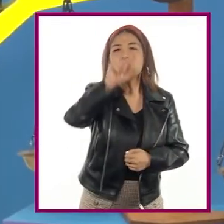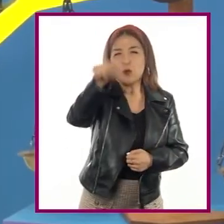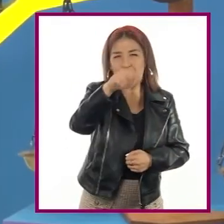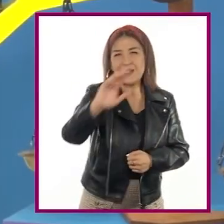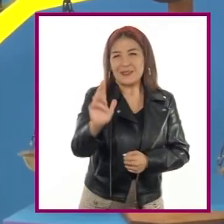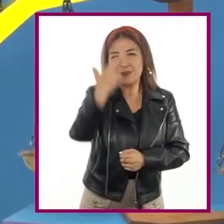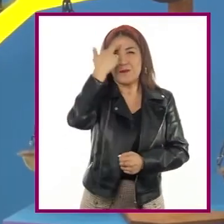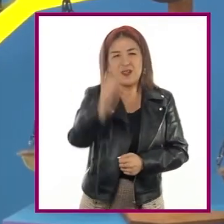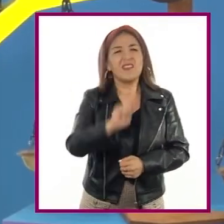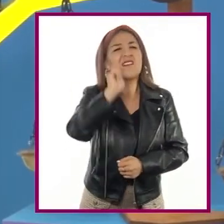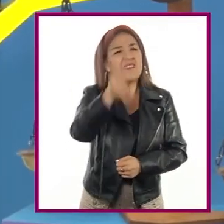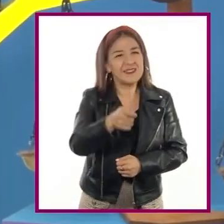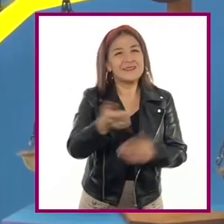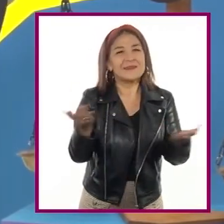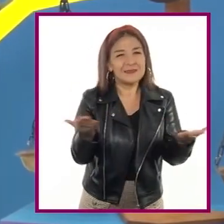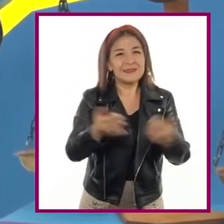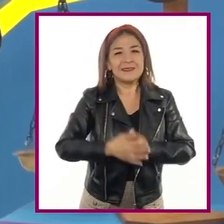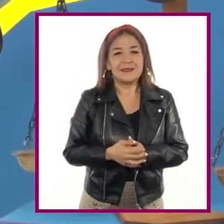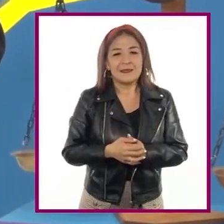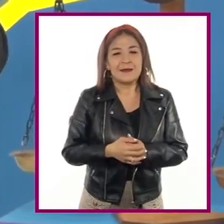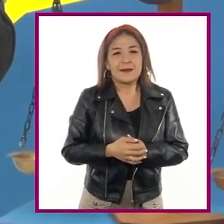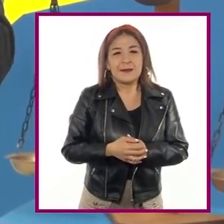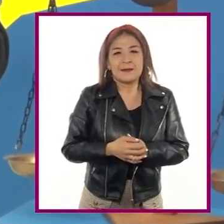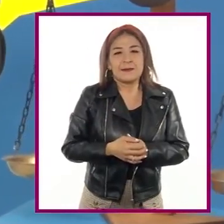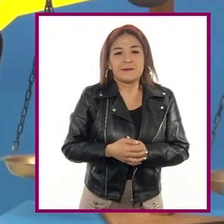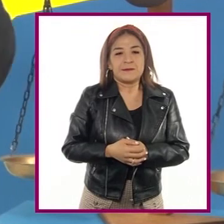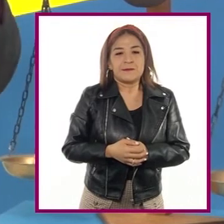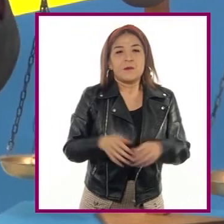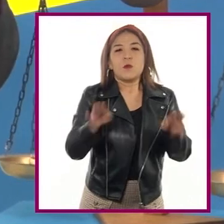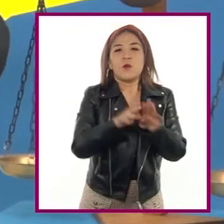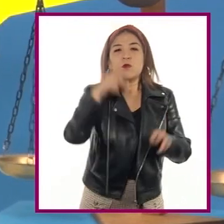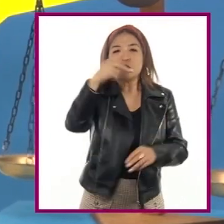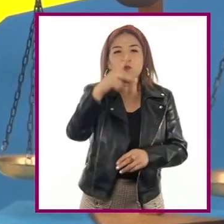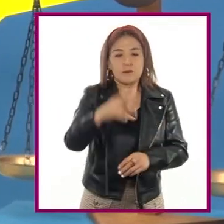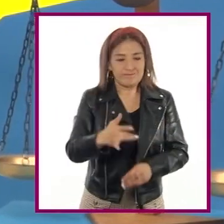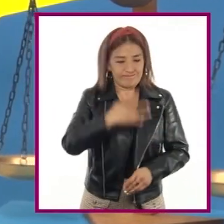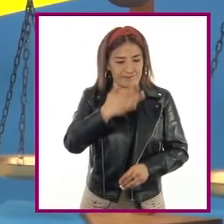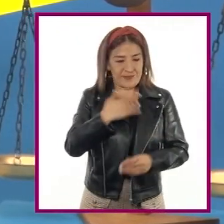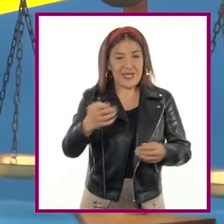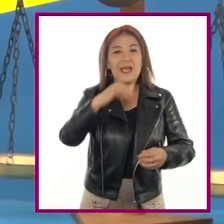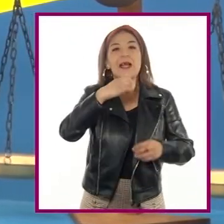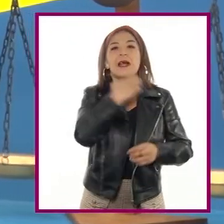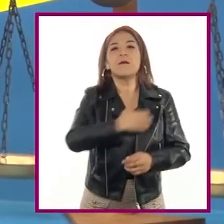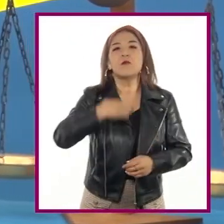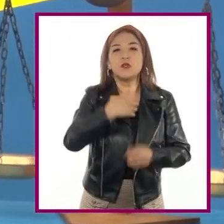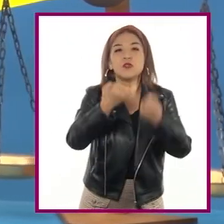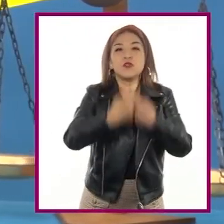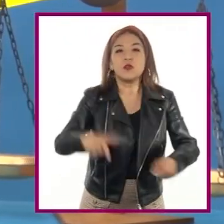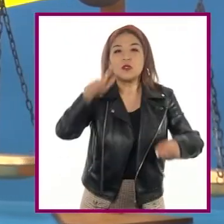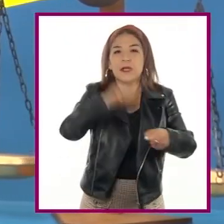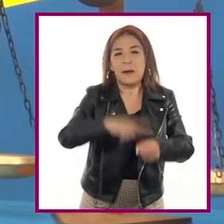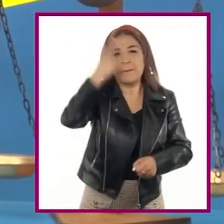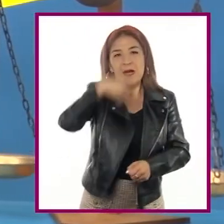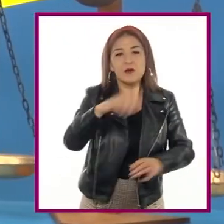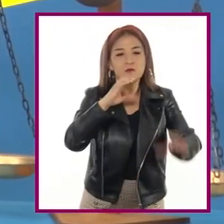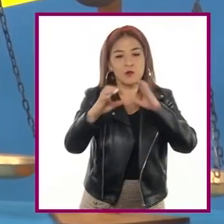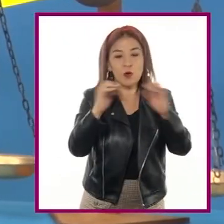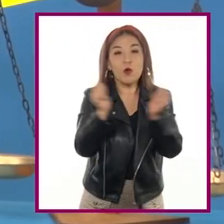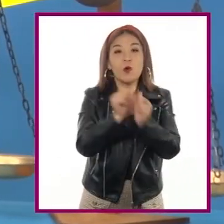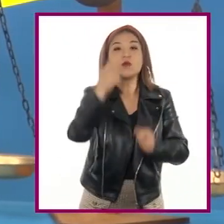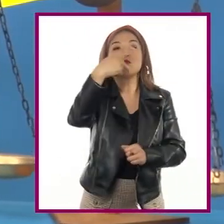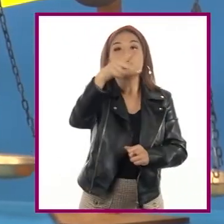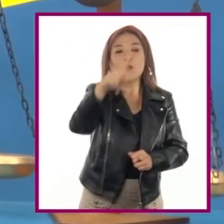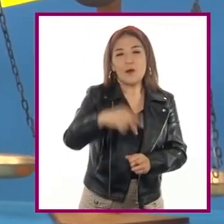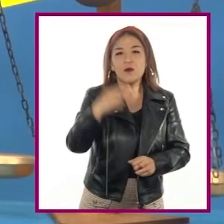¿Recuerdan de qué se trata? La asertividad es una habilidad socioemocional que permite la comunicación de nuestras ideas mediante el